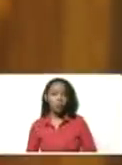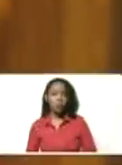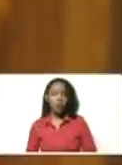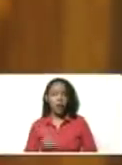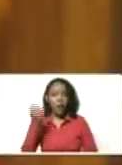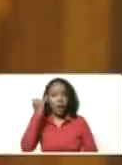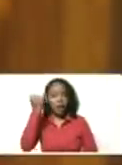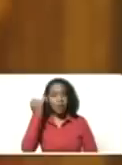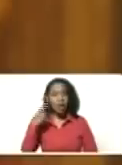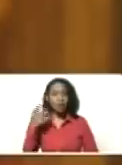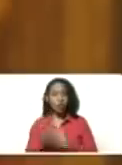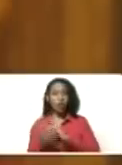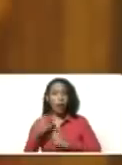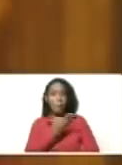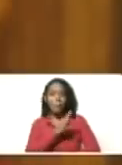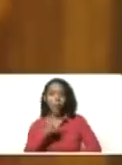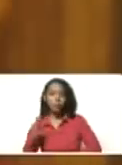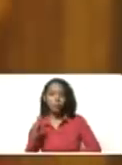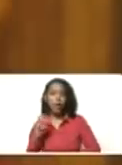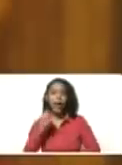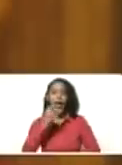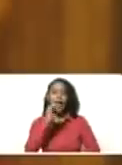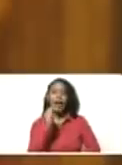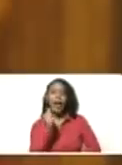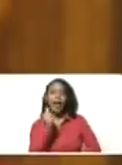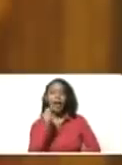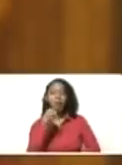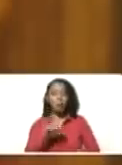en el centenario de Aquiles Nasoa